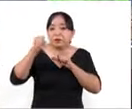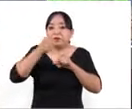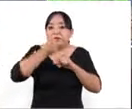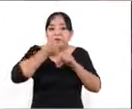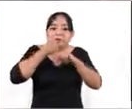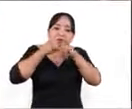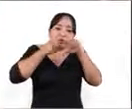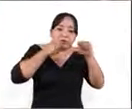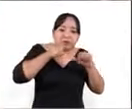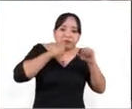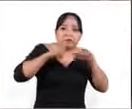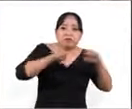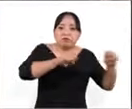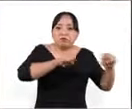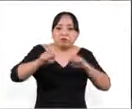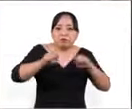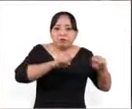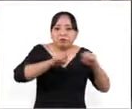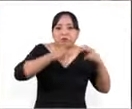tiempo.